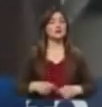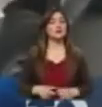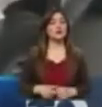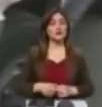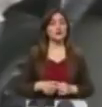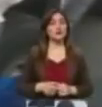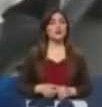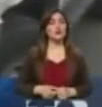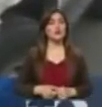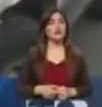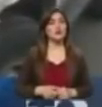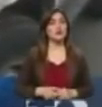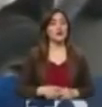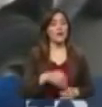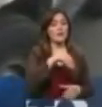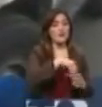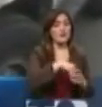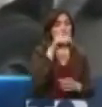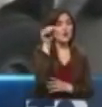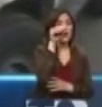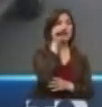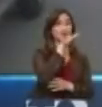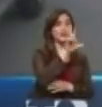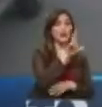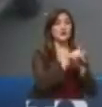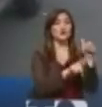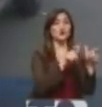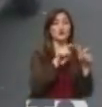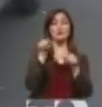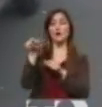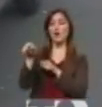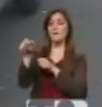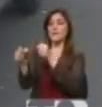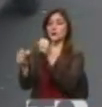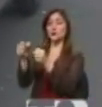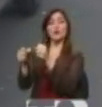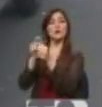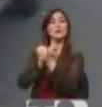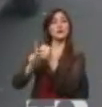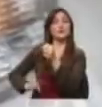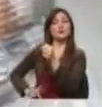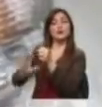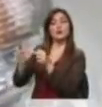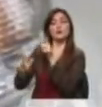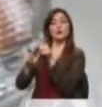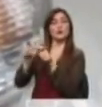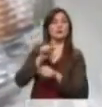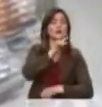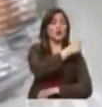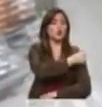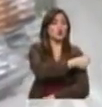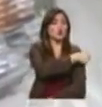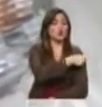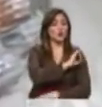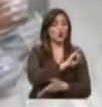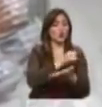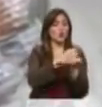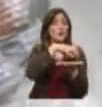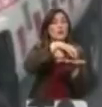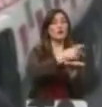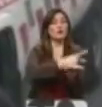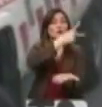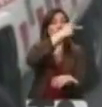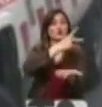equipo de respuesta de la ambulancia y 3 personas del vehículo particular. La ambulancia pertenece a la Cruz Roja Ecuatoriana de la Junta Provincial de